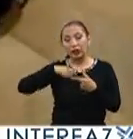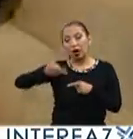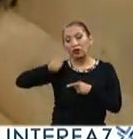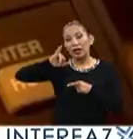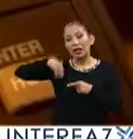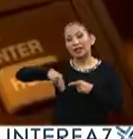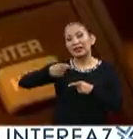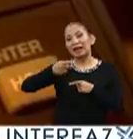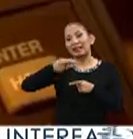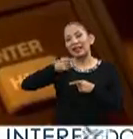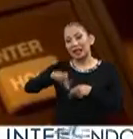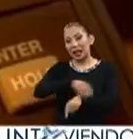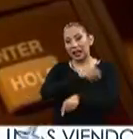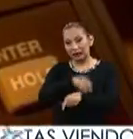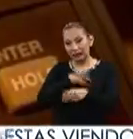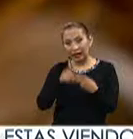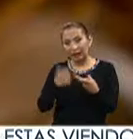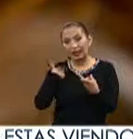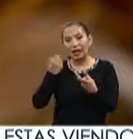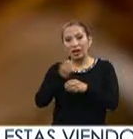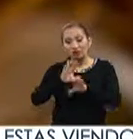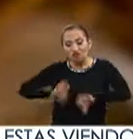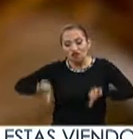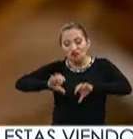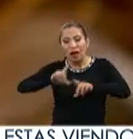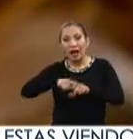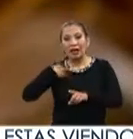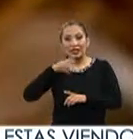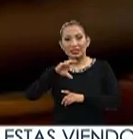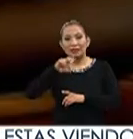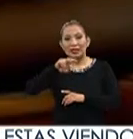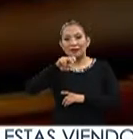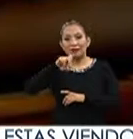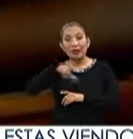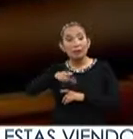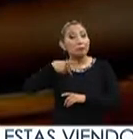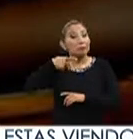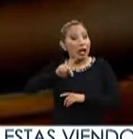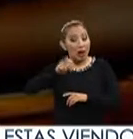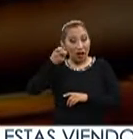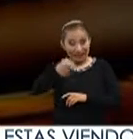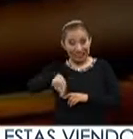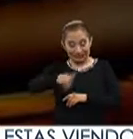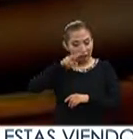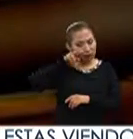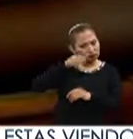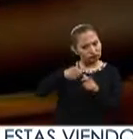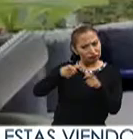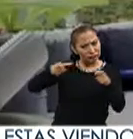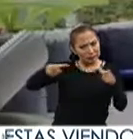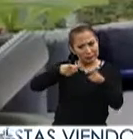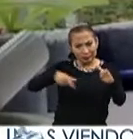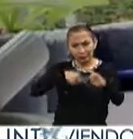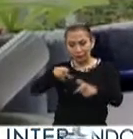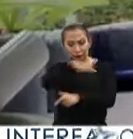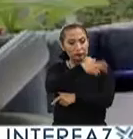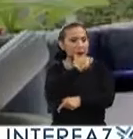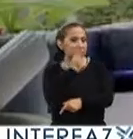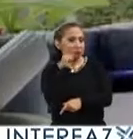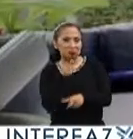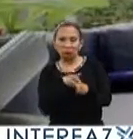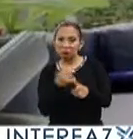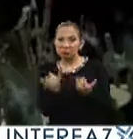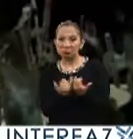las ingenierías eléctrica, informática y civil. A pesar de este panorama, los roles de